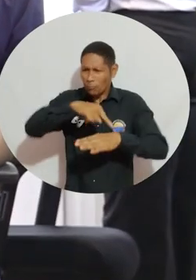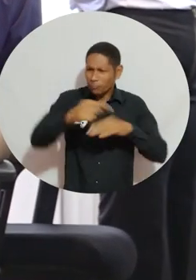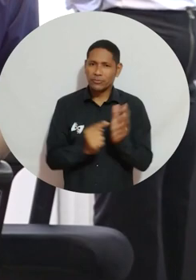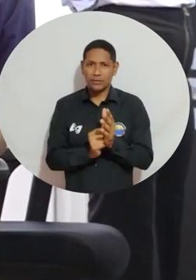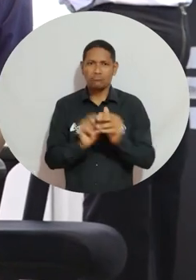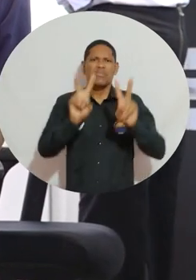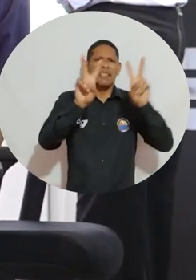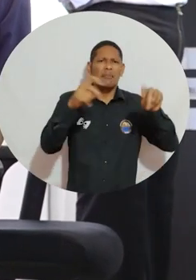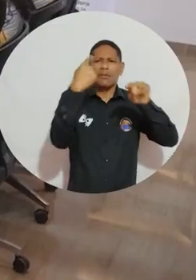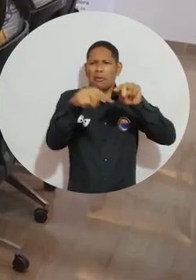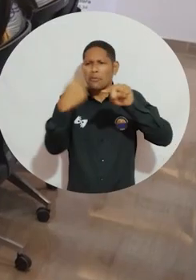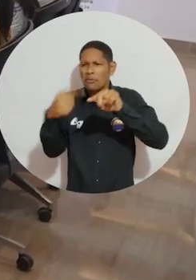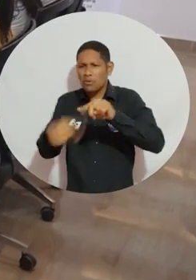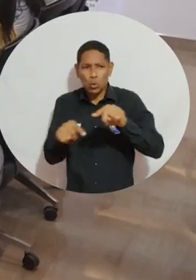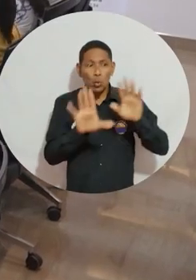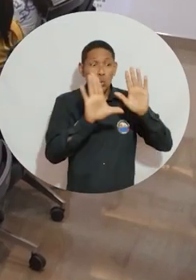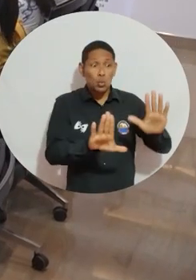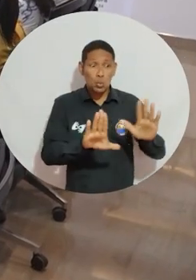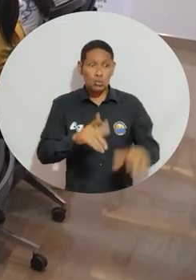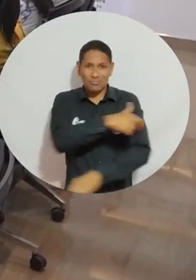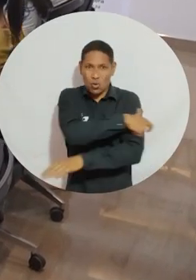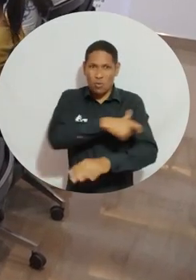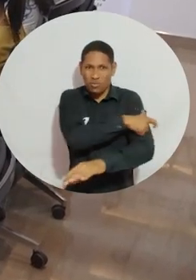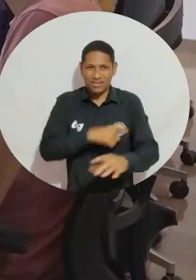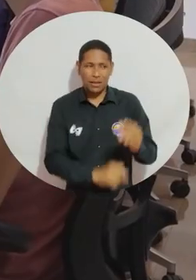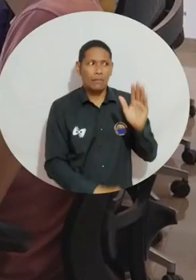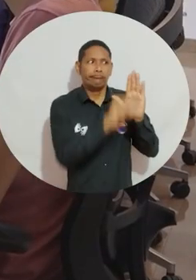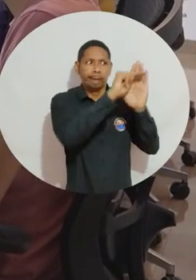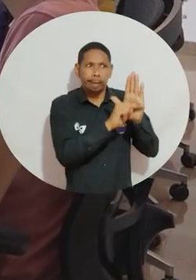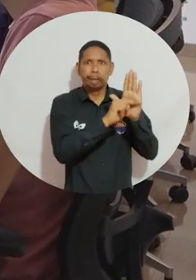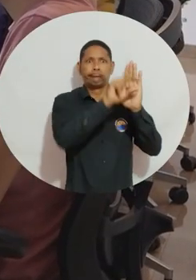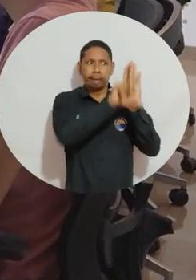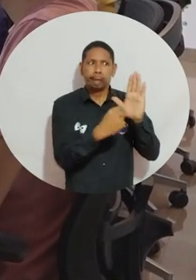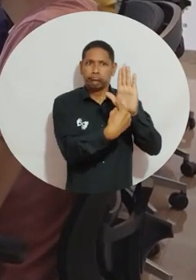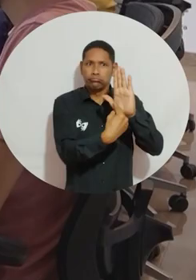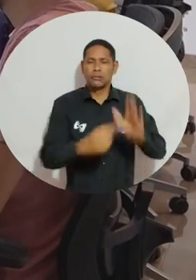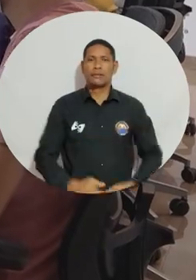dialogaron temas claves sobre la reglamentación que cobija al Comité.